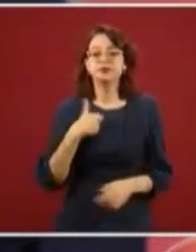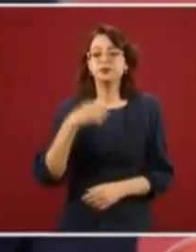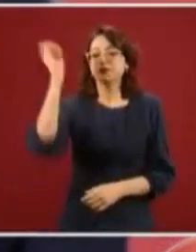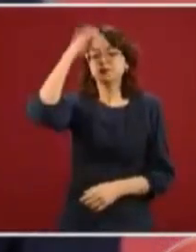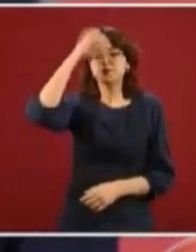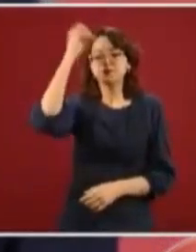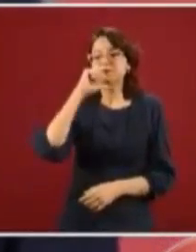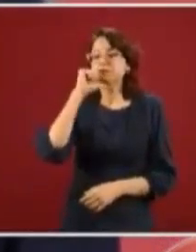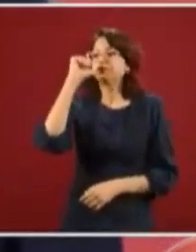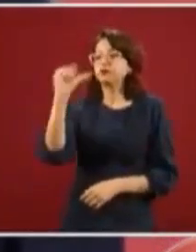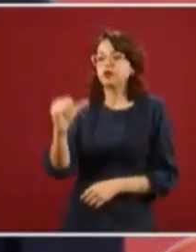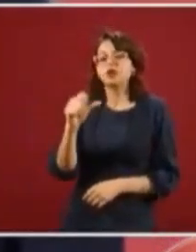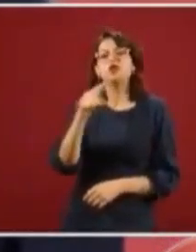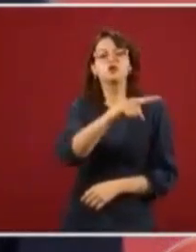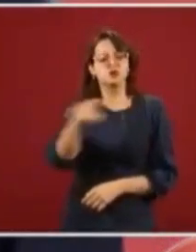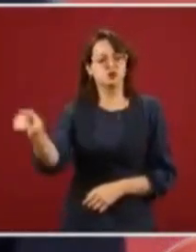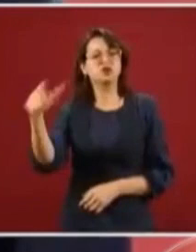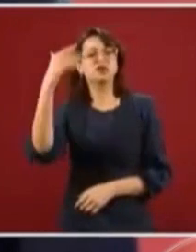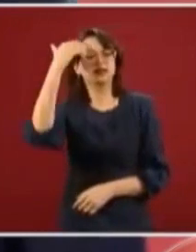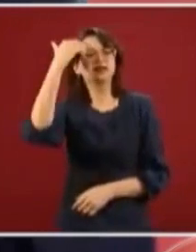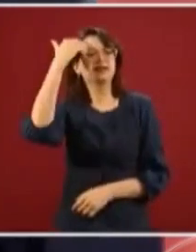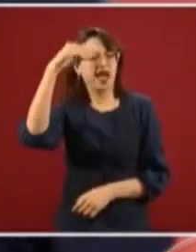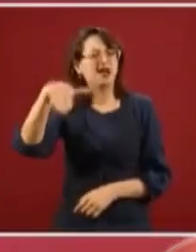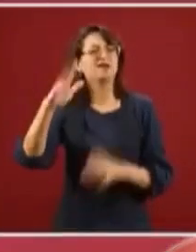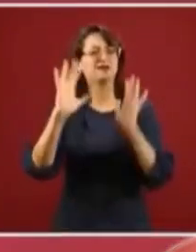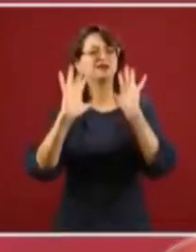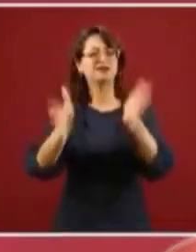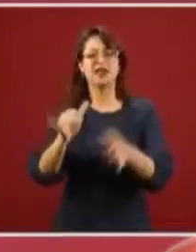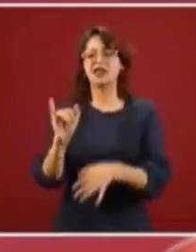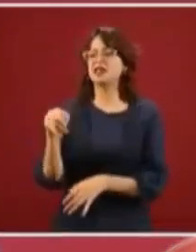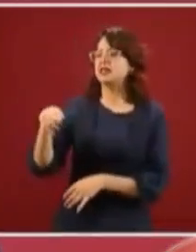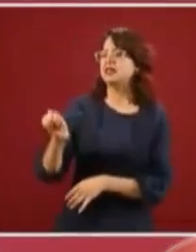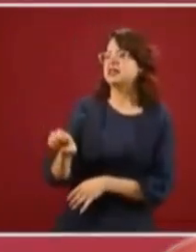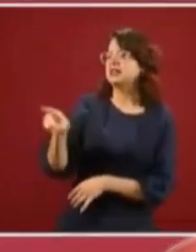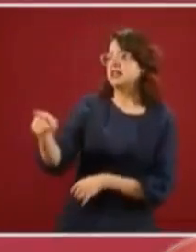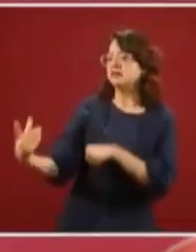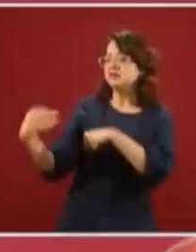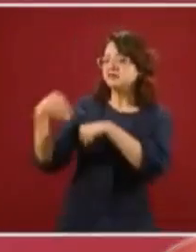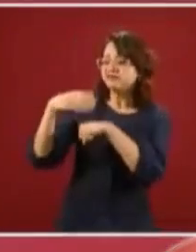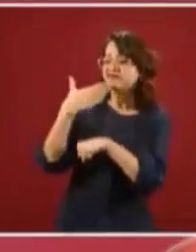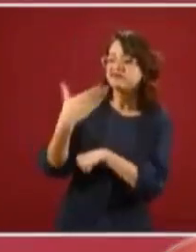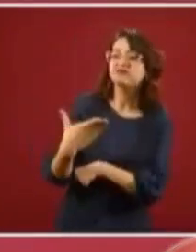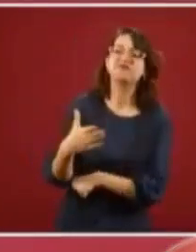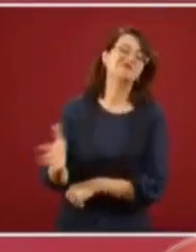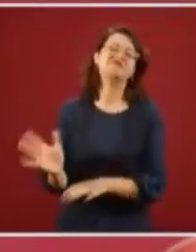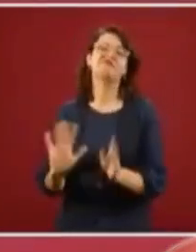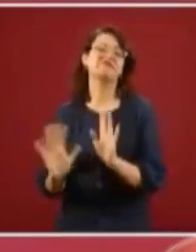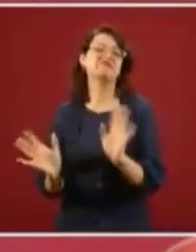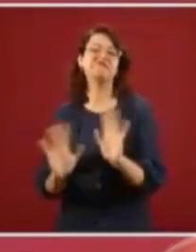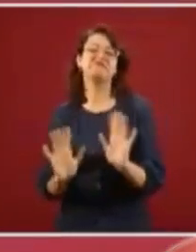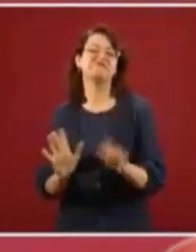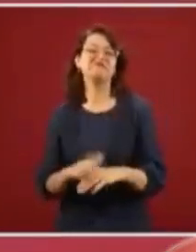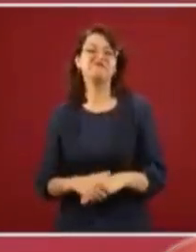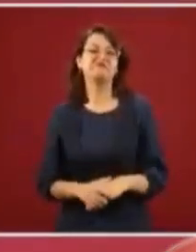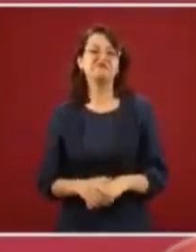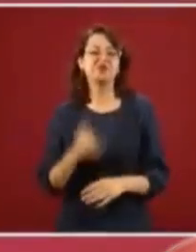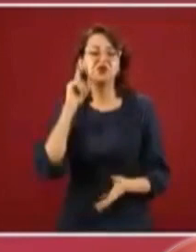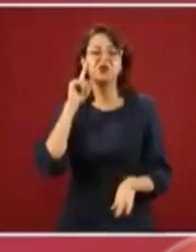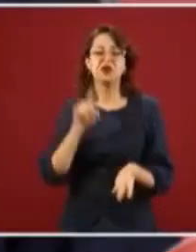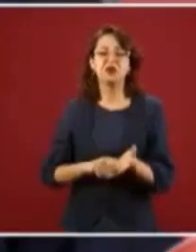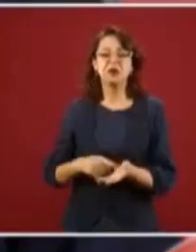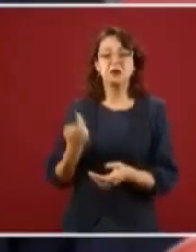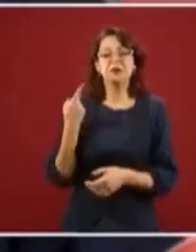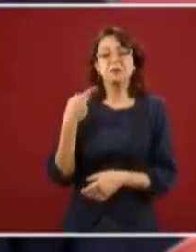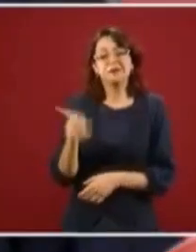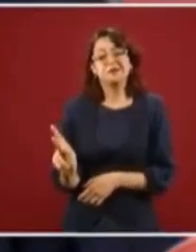Creo que no se han portado bien, pero